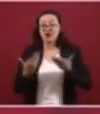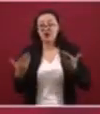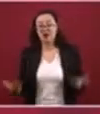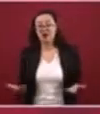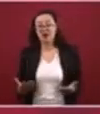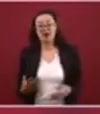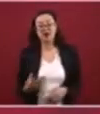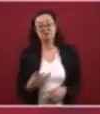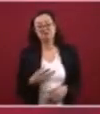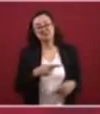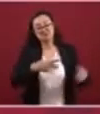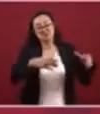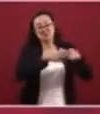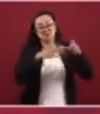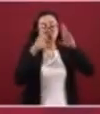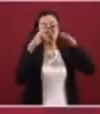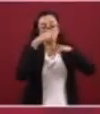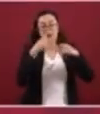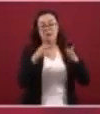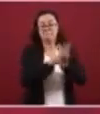de los conservadores,